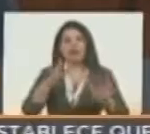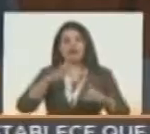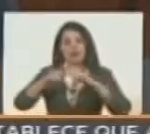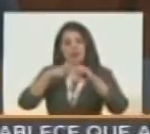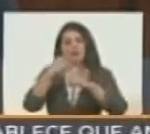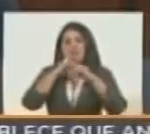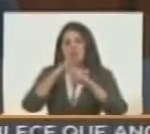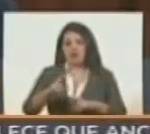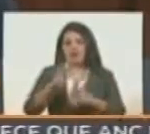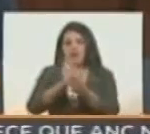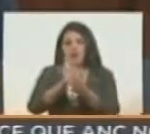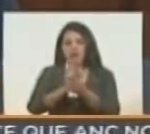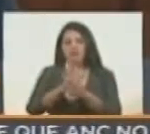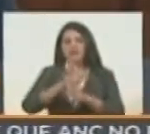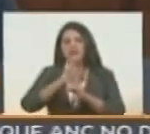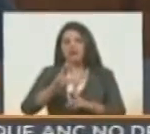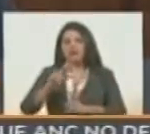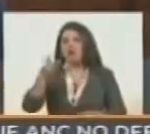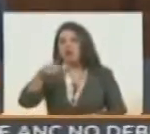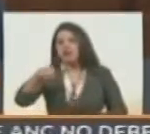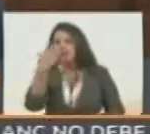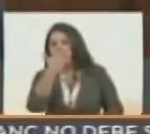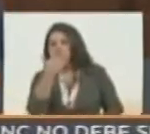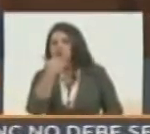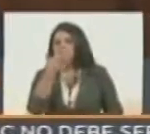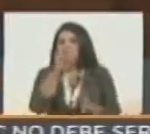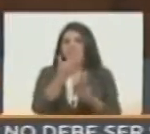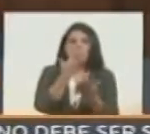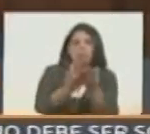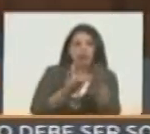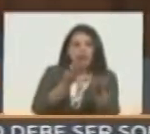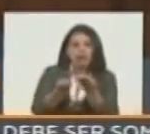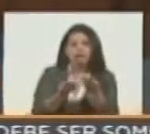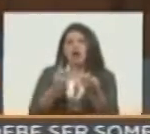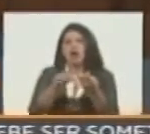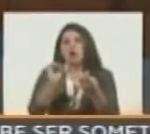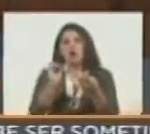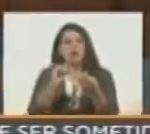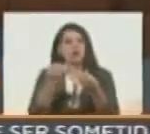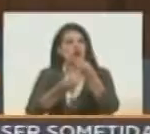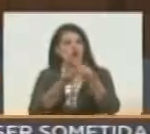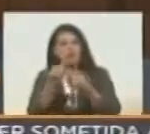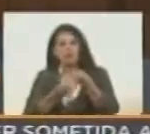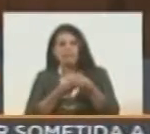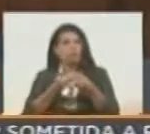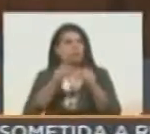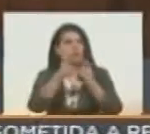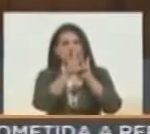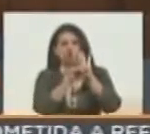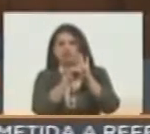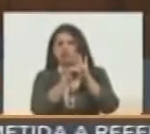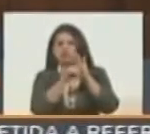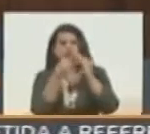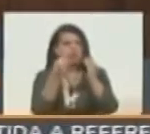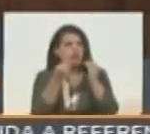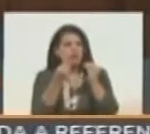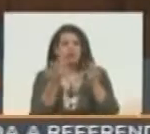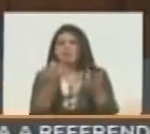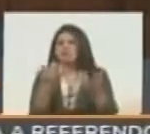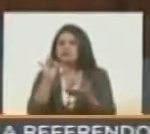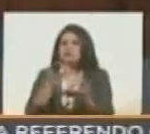de hoy, ¿no? Las inquietudes respecto a las postulaciones, al funcionamiento de la Asamblea Nacional Constituyente,